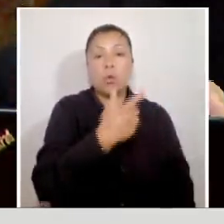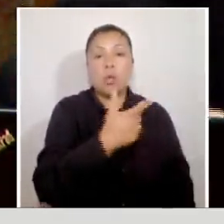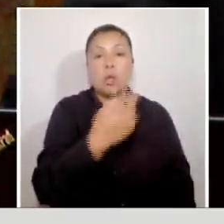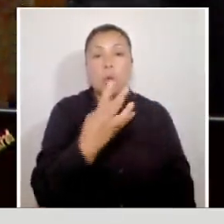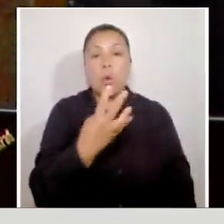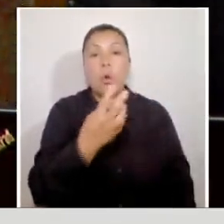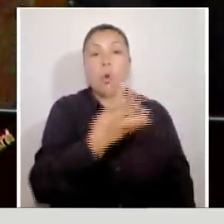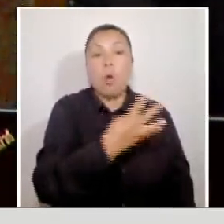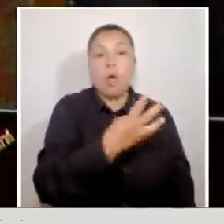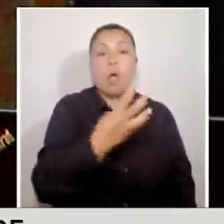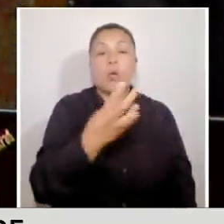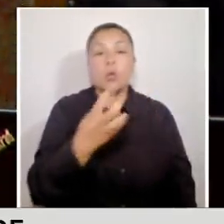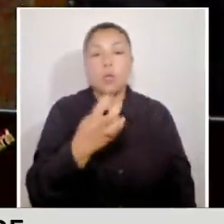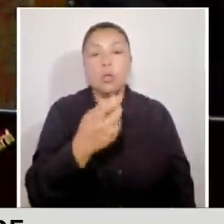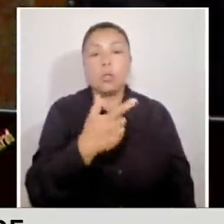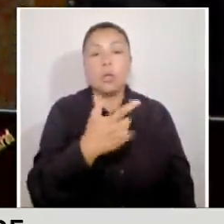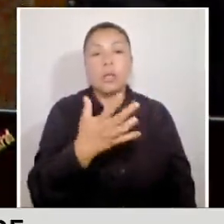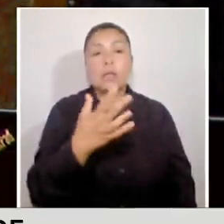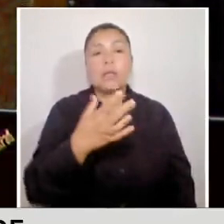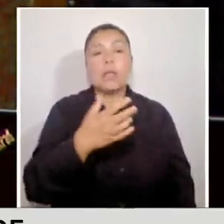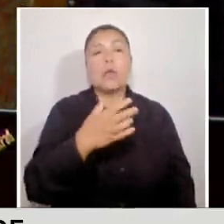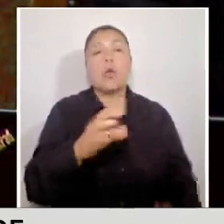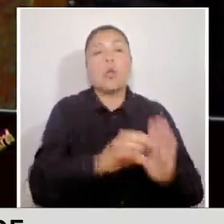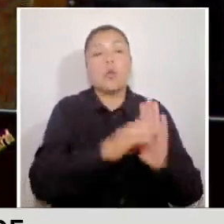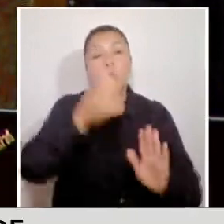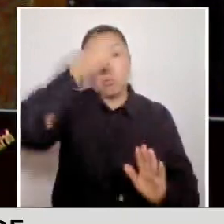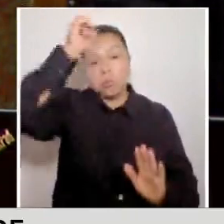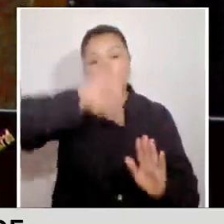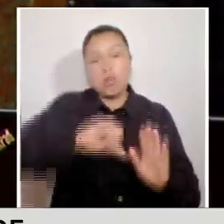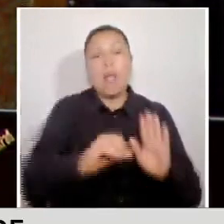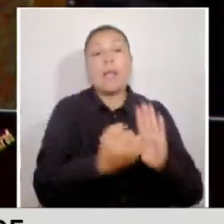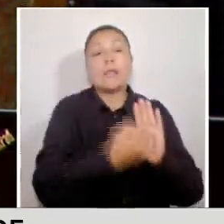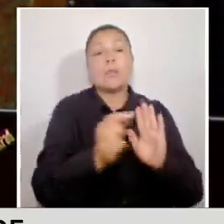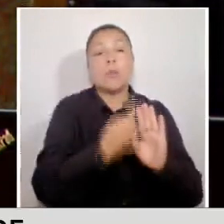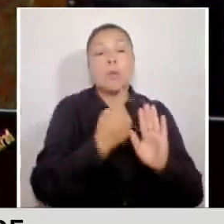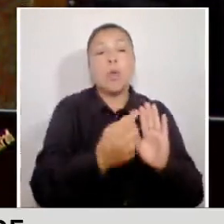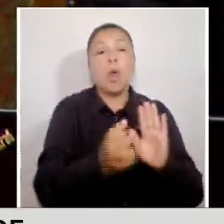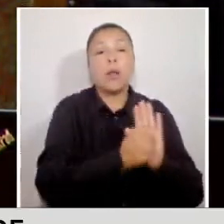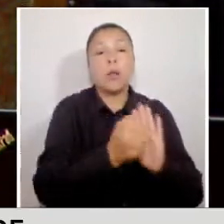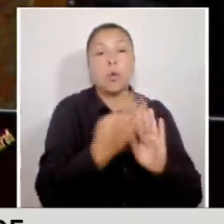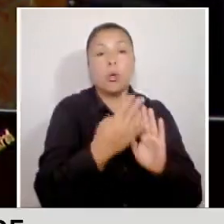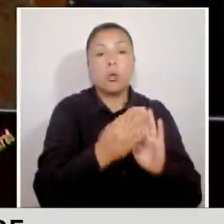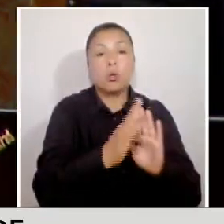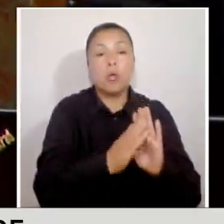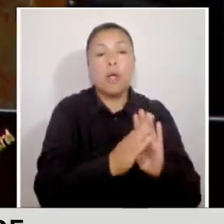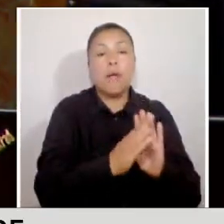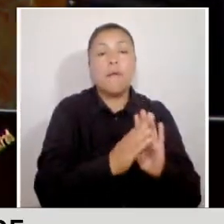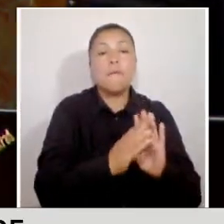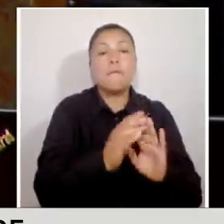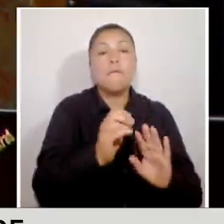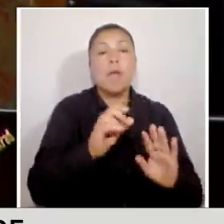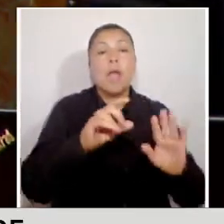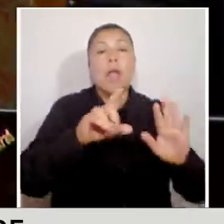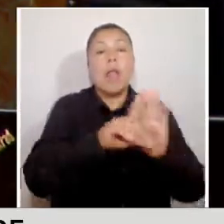475 del Código Penal en el inciso primero del artículo 14d de la ley número